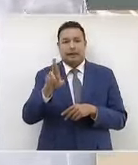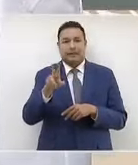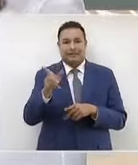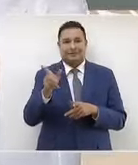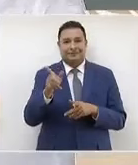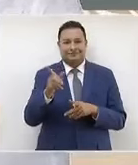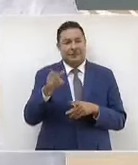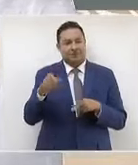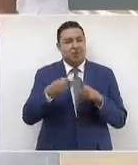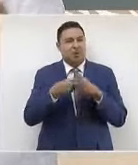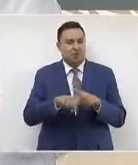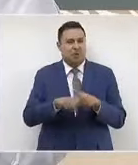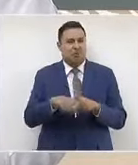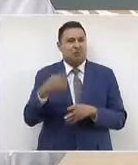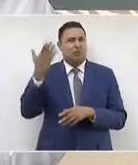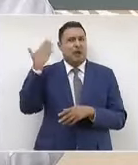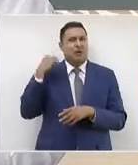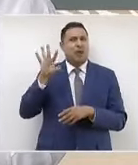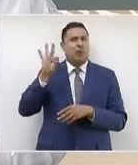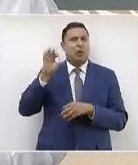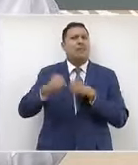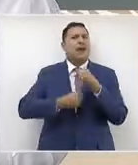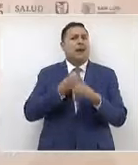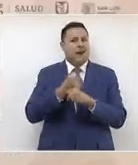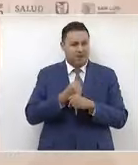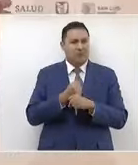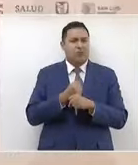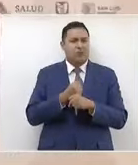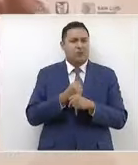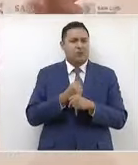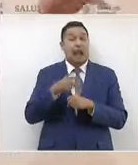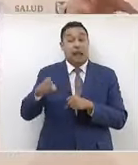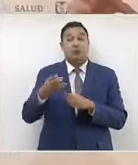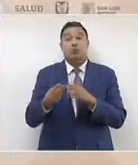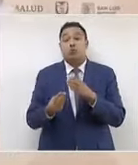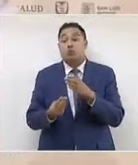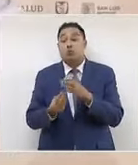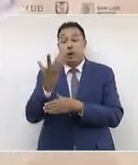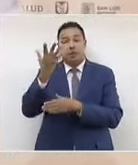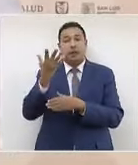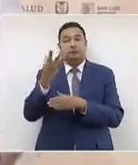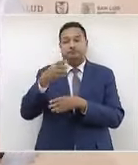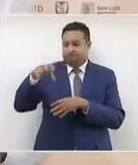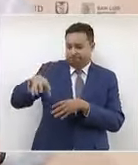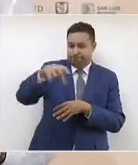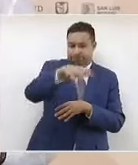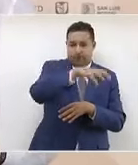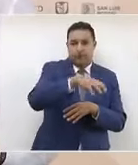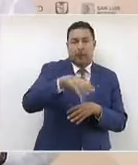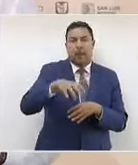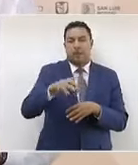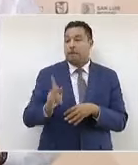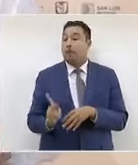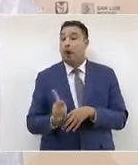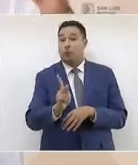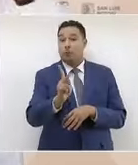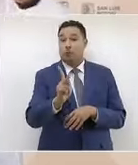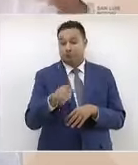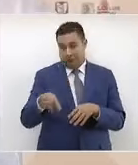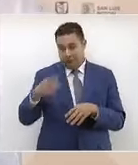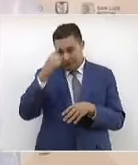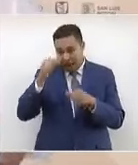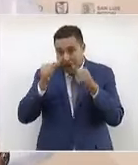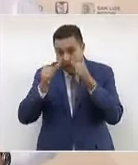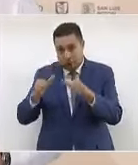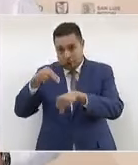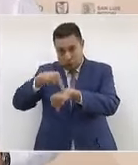Así empezó, hace más de 40 años. Y se crearon las unidades médicas rurales y los